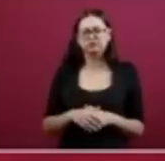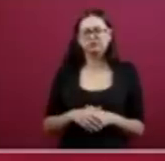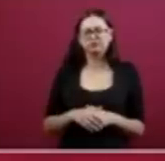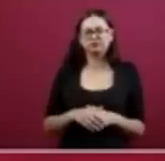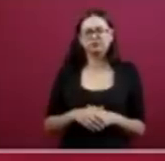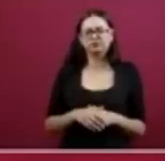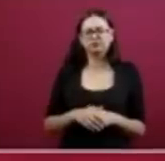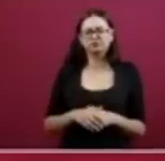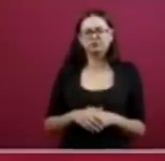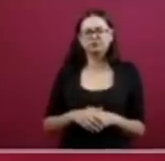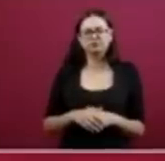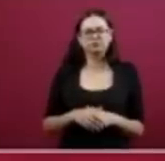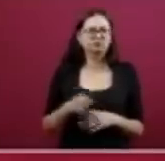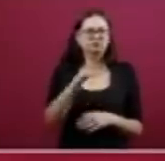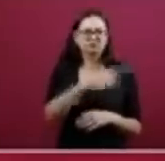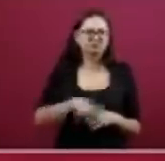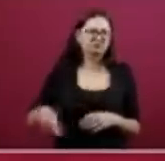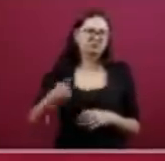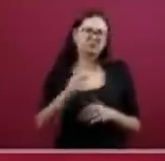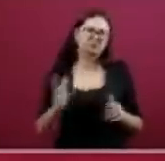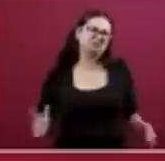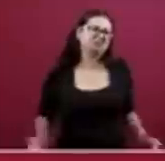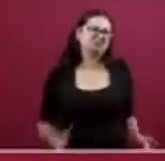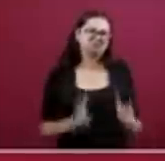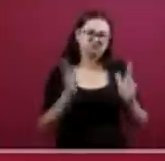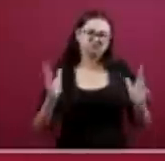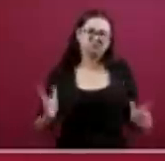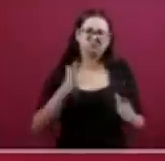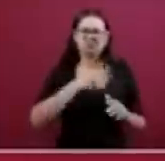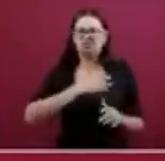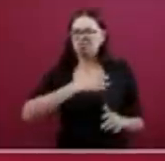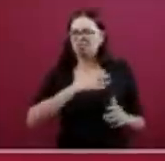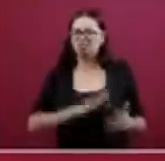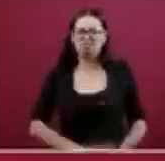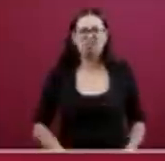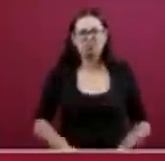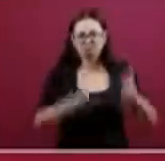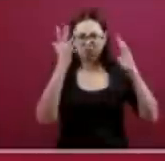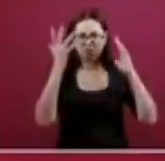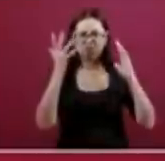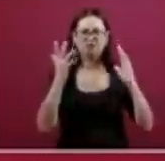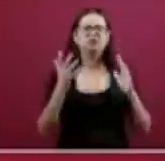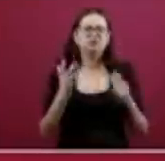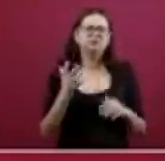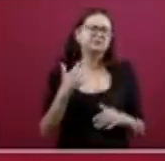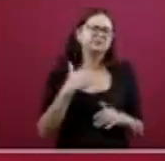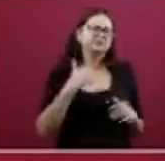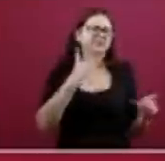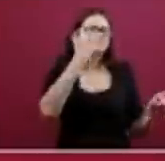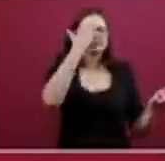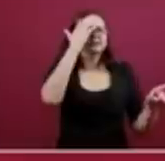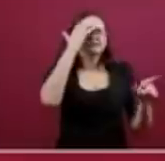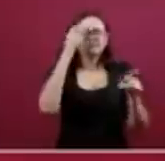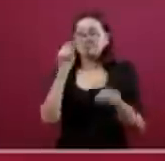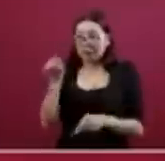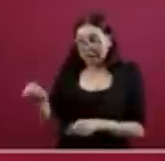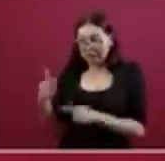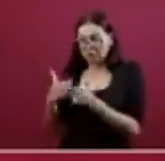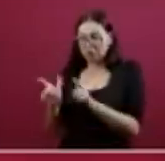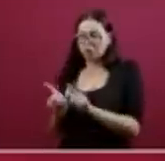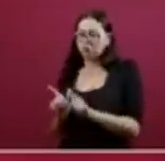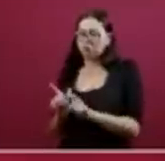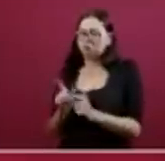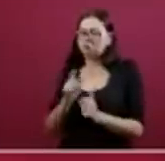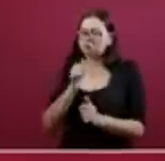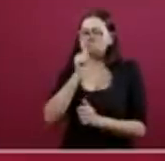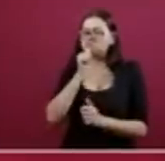están provocando actos violentos. Se está